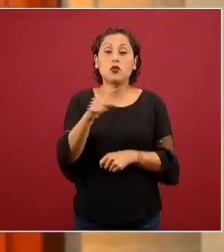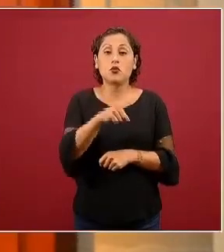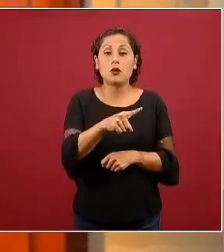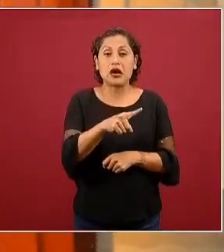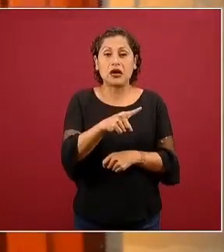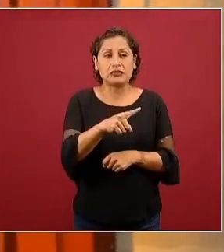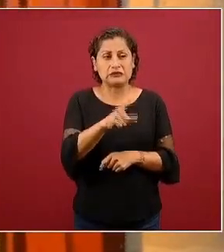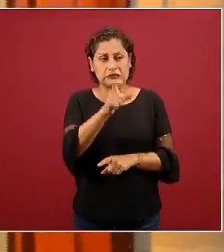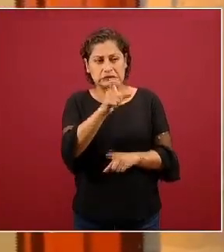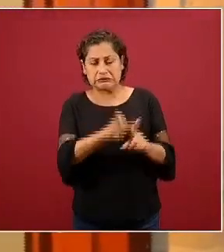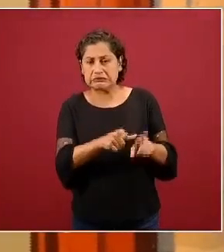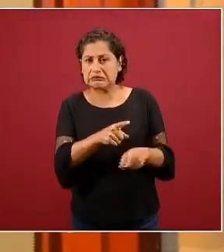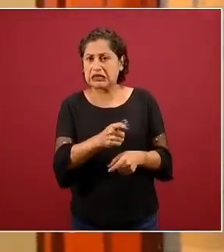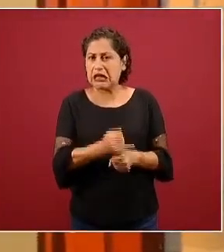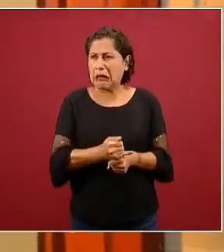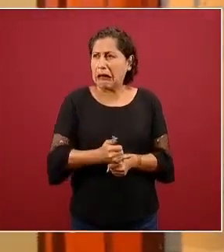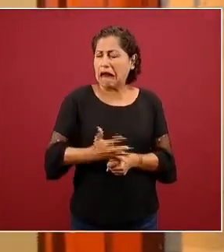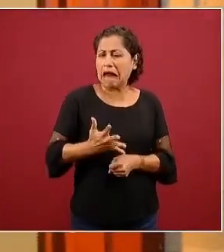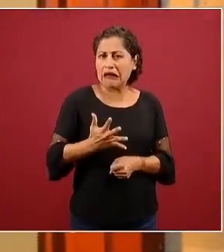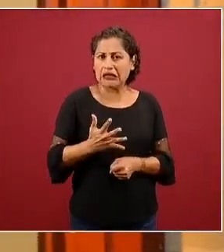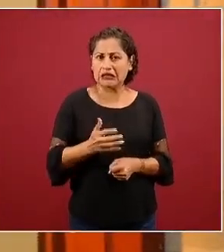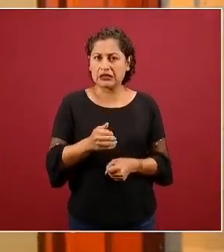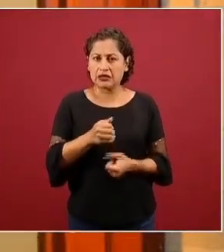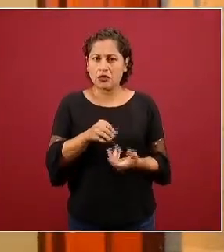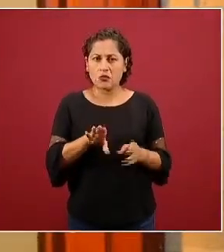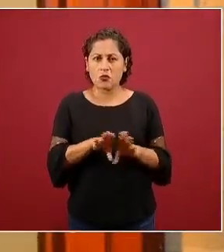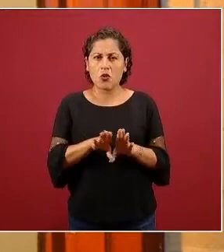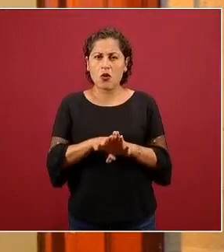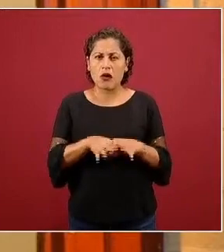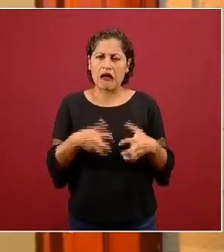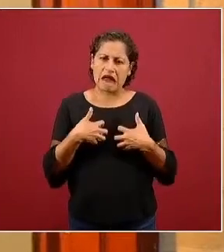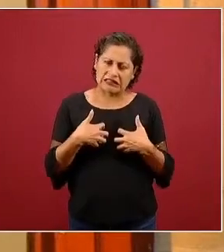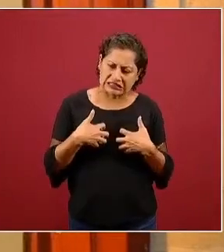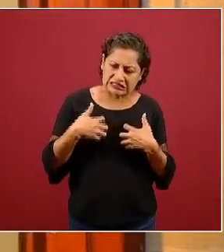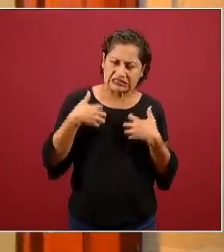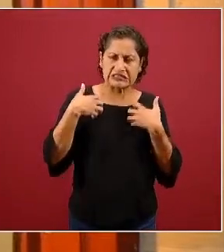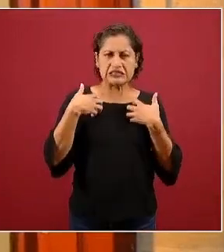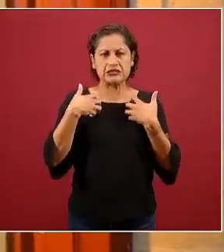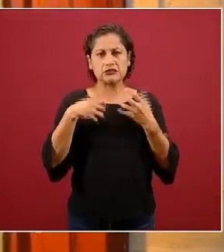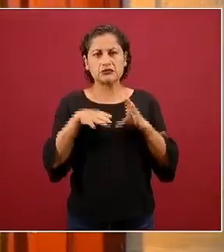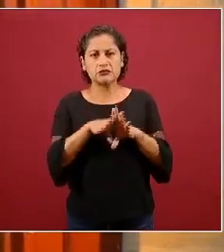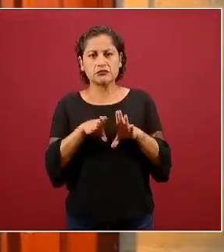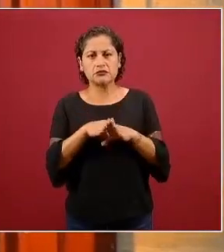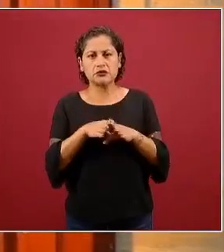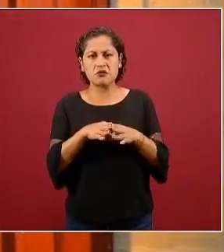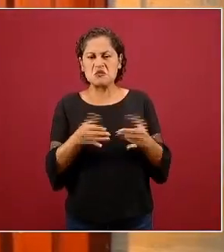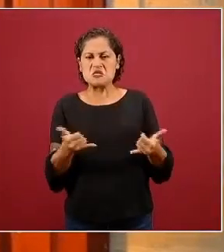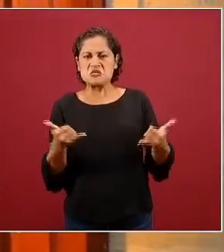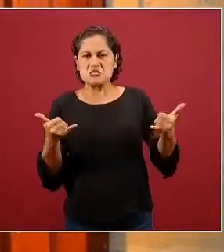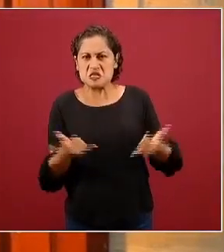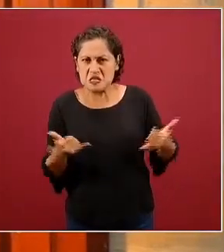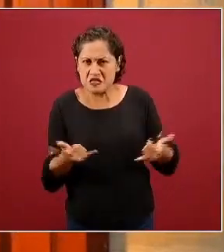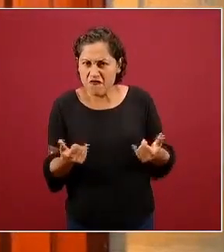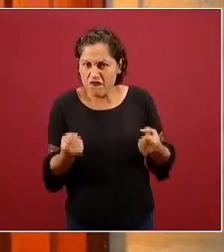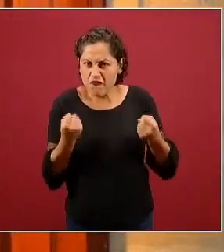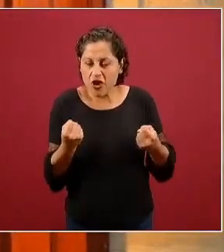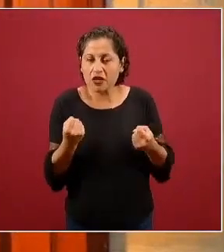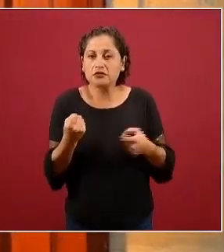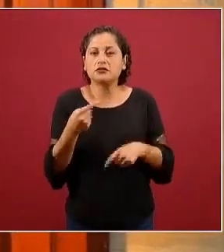cuando veo que está muy violento, muy retador. La conducta de la